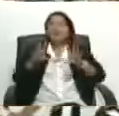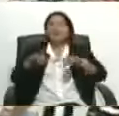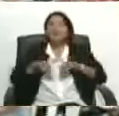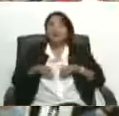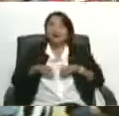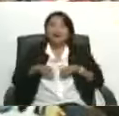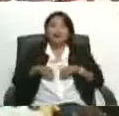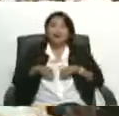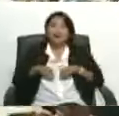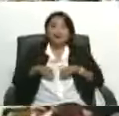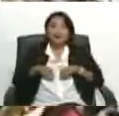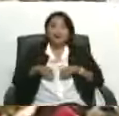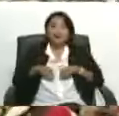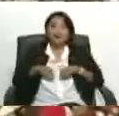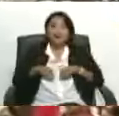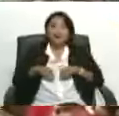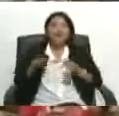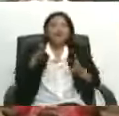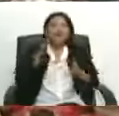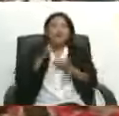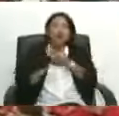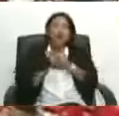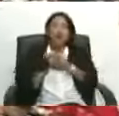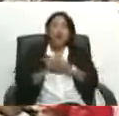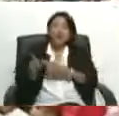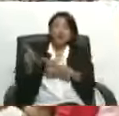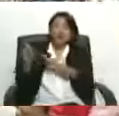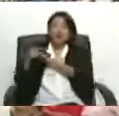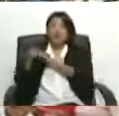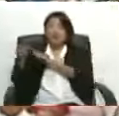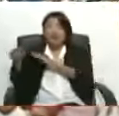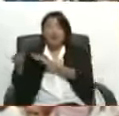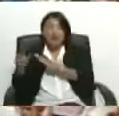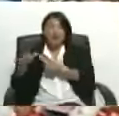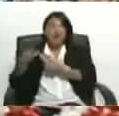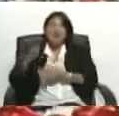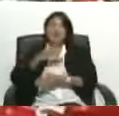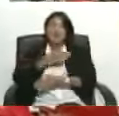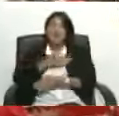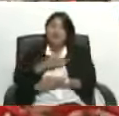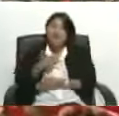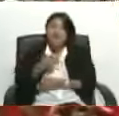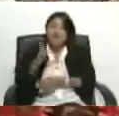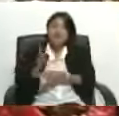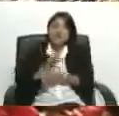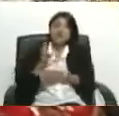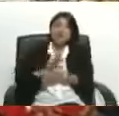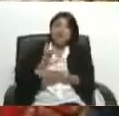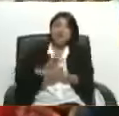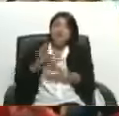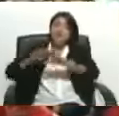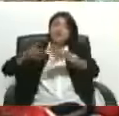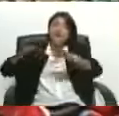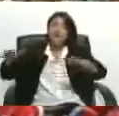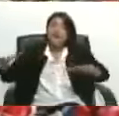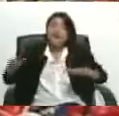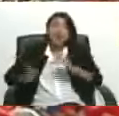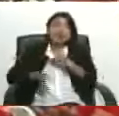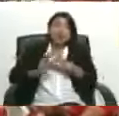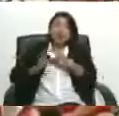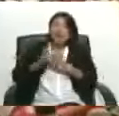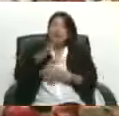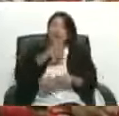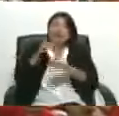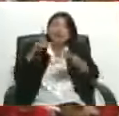derecho, a la pretensión de Guyana de disponer unilateralmente de un mar pendiente por